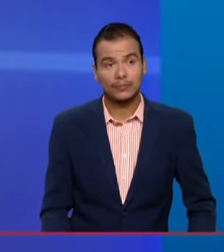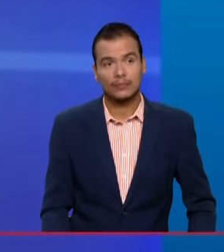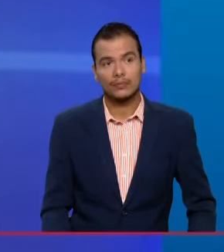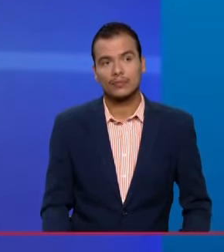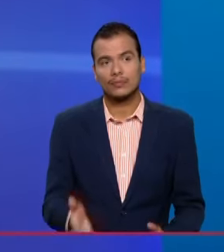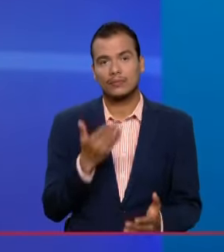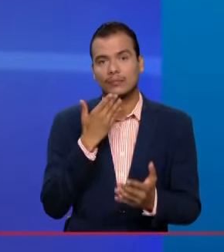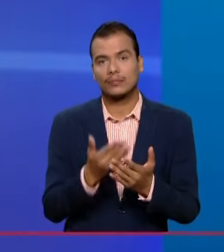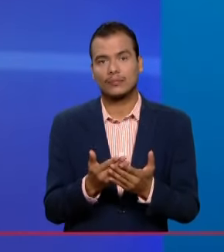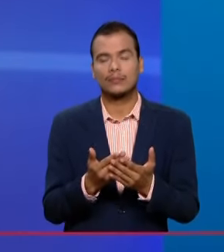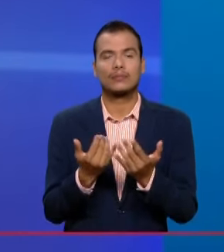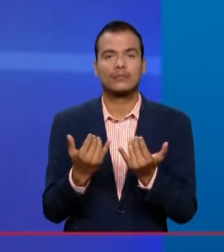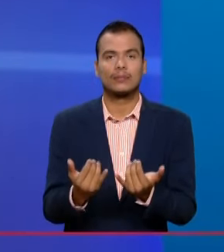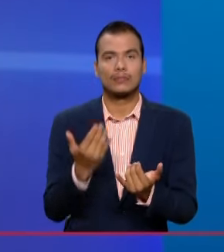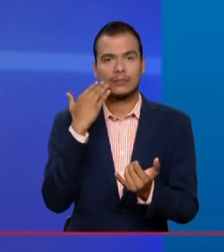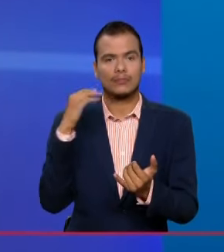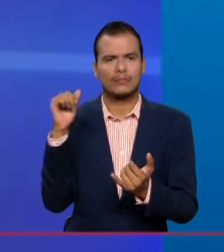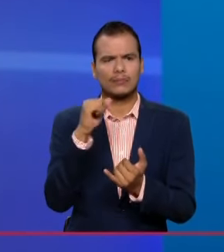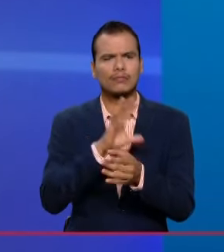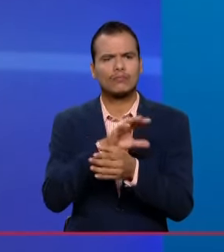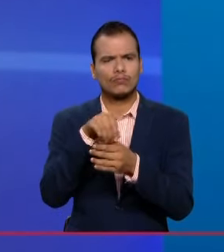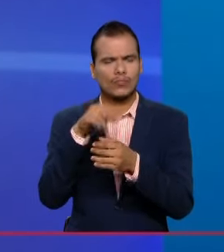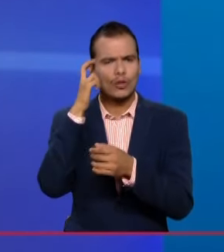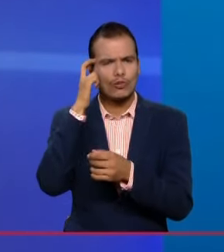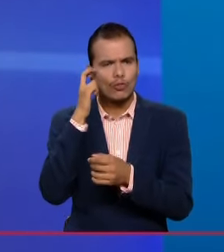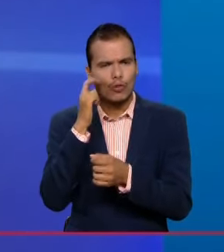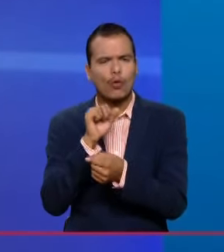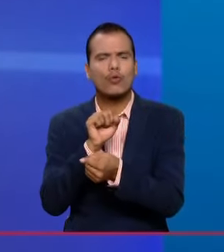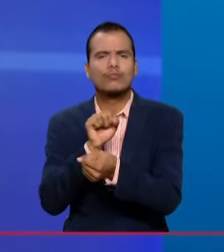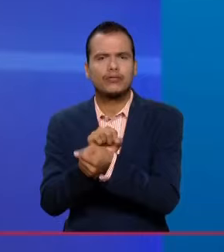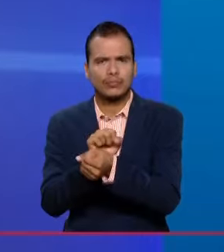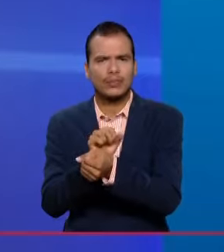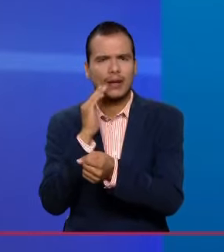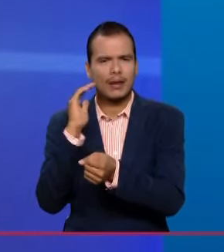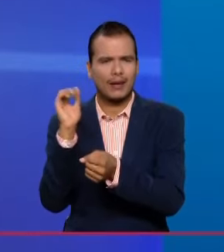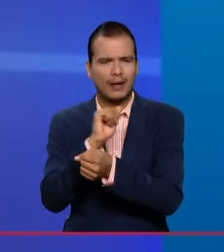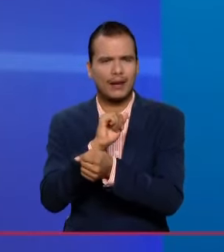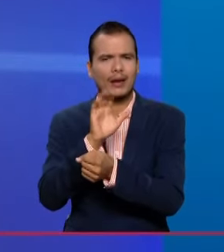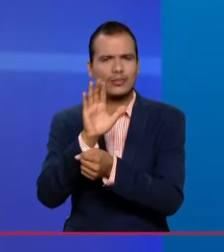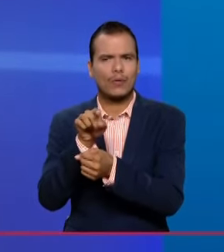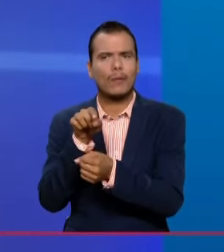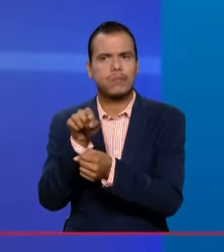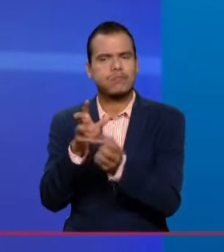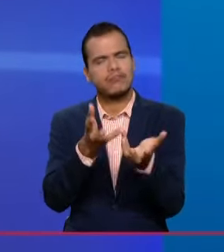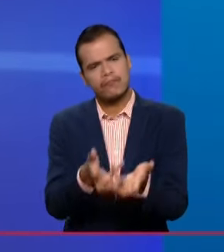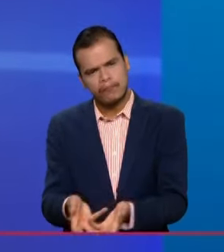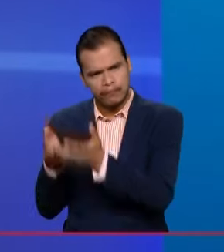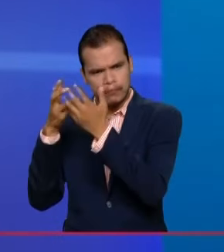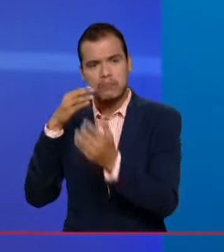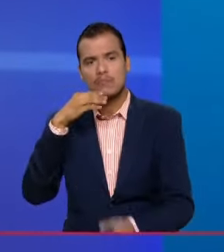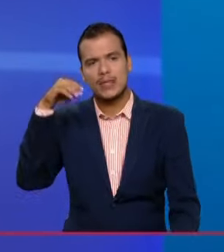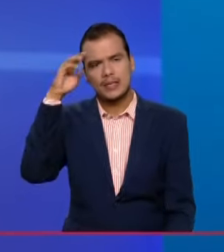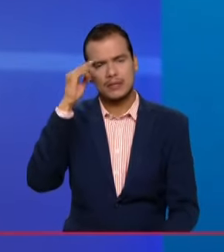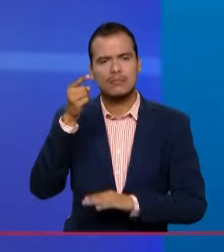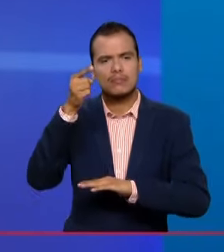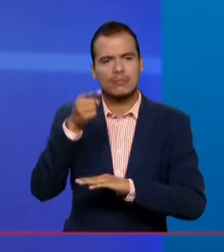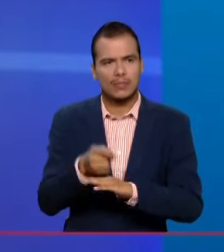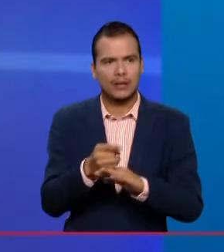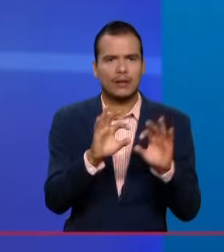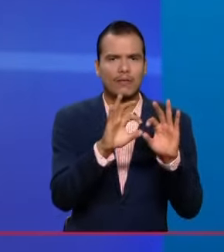El INPEC trasladó a todas las mujeres de la única cárcel que funciona en Quibdó hacia Medellín, generando rechazo e incertidumbre entre